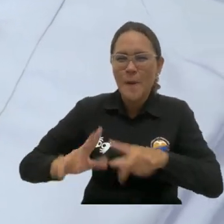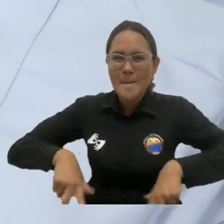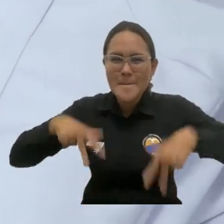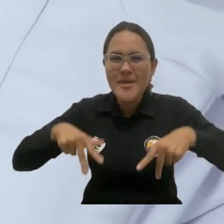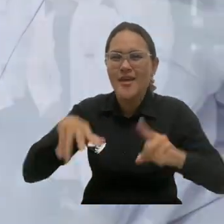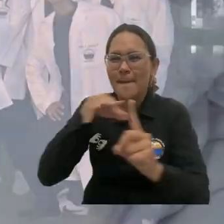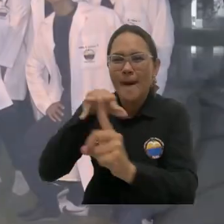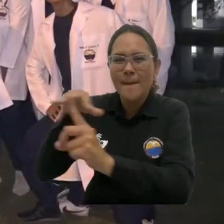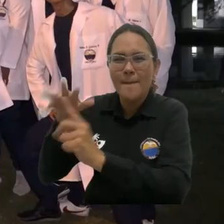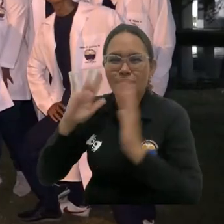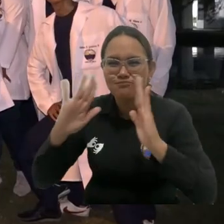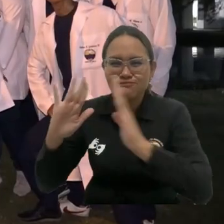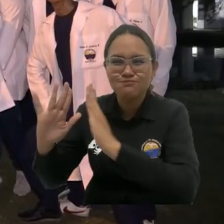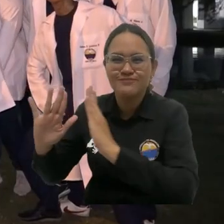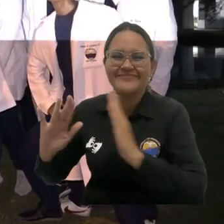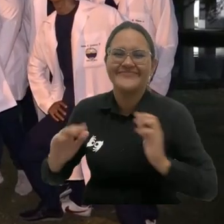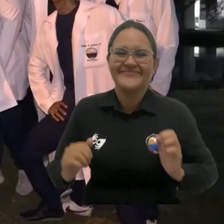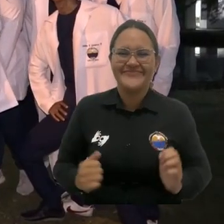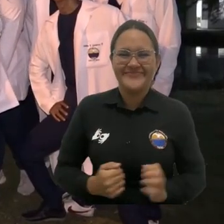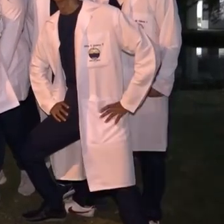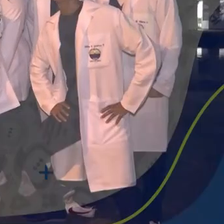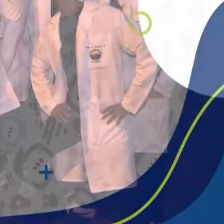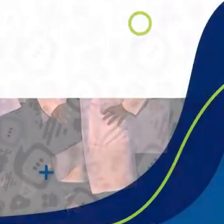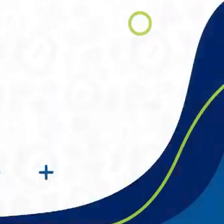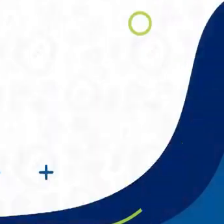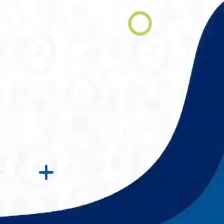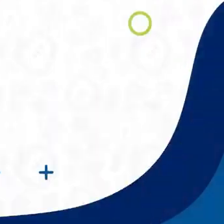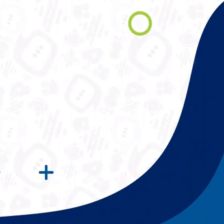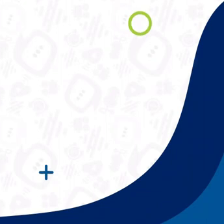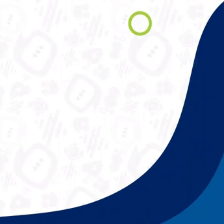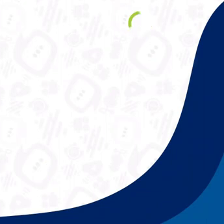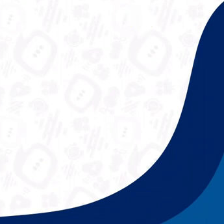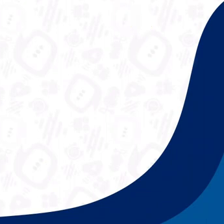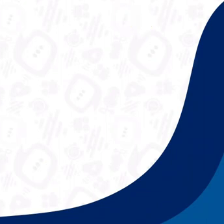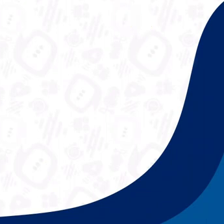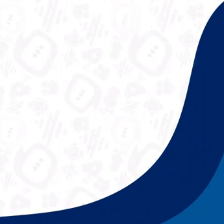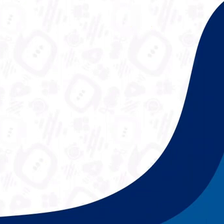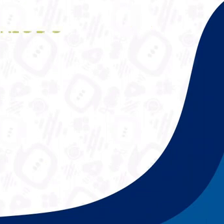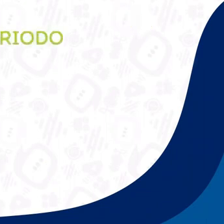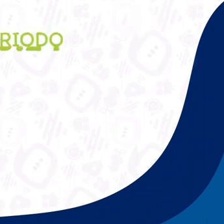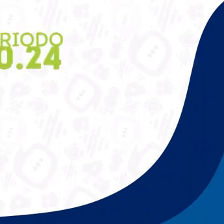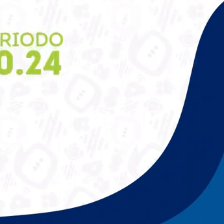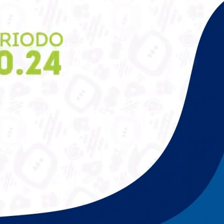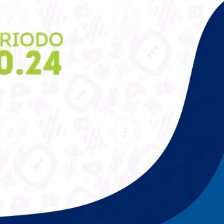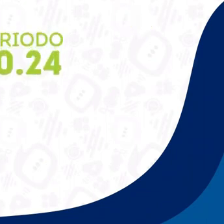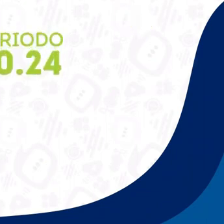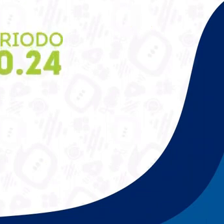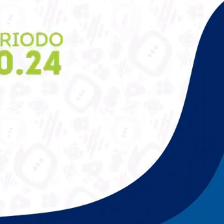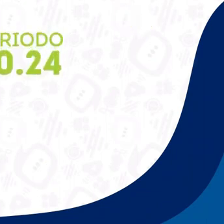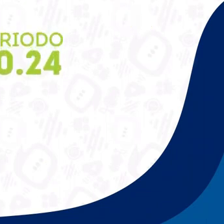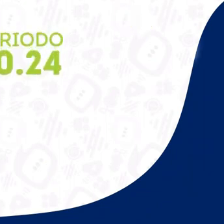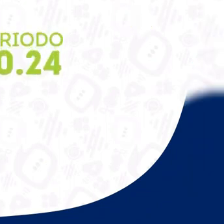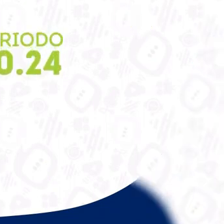vidas de quienes ellos van a incidir en su profesión. Aún más incluyente e innovador.